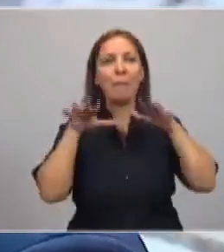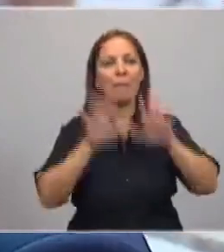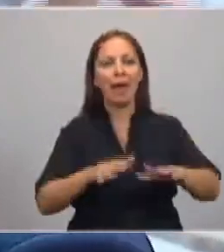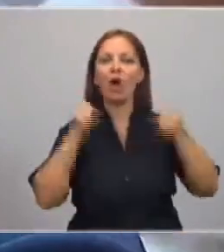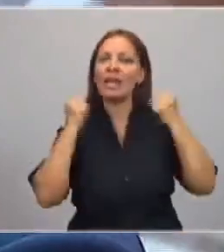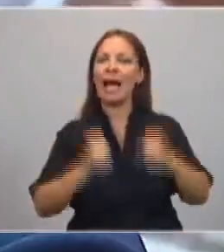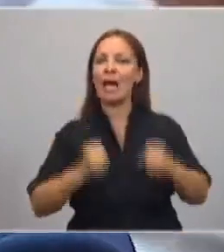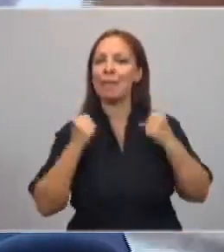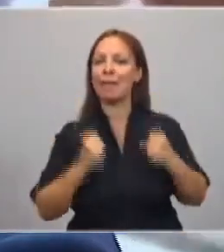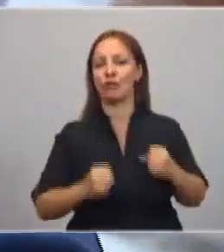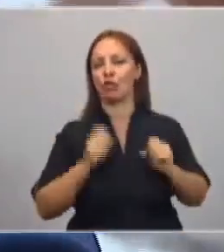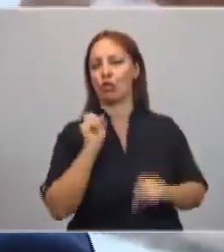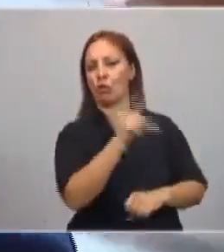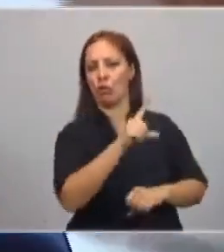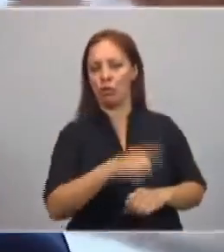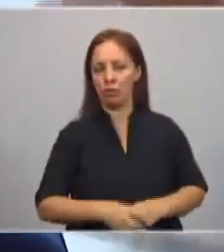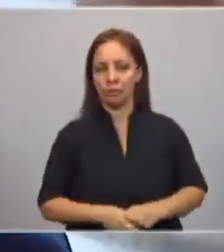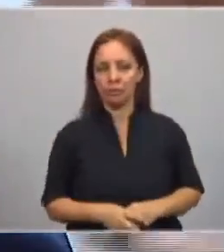caprichosamente